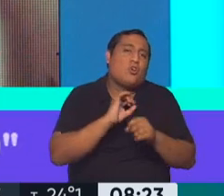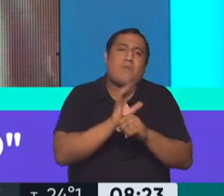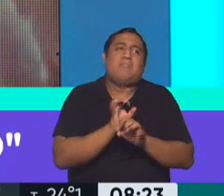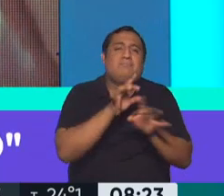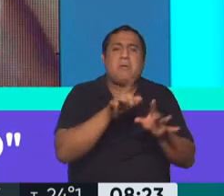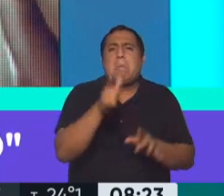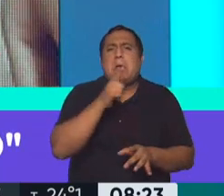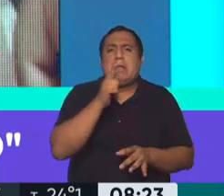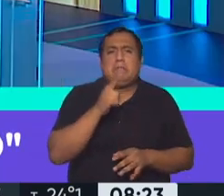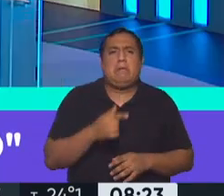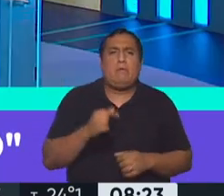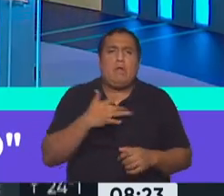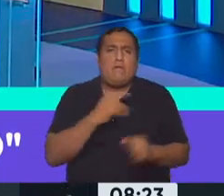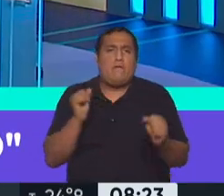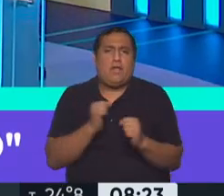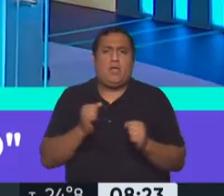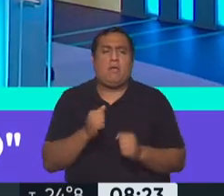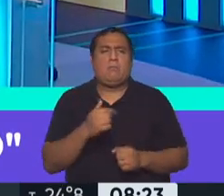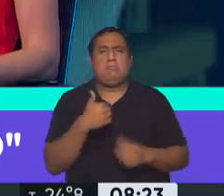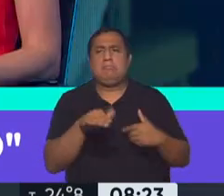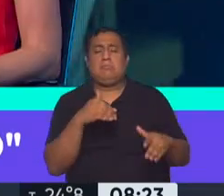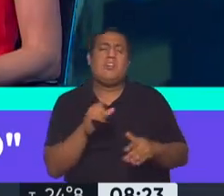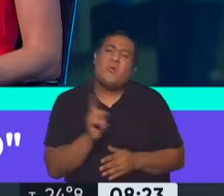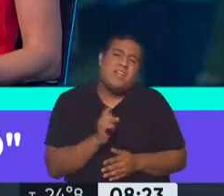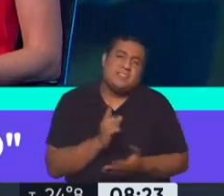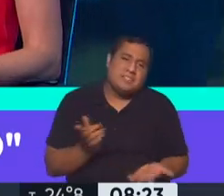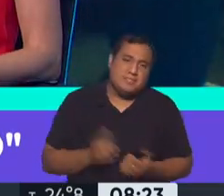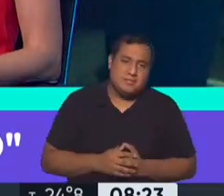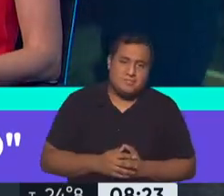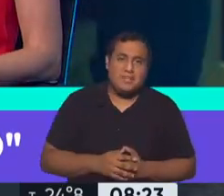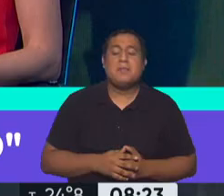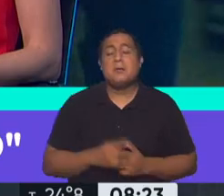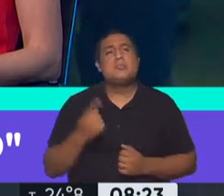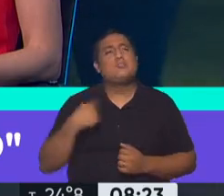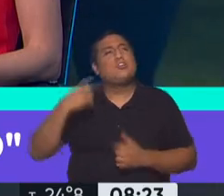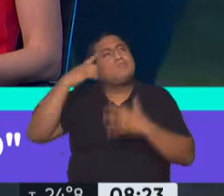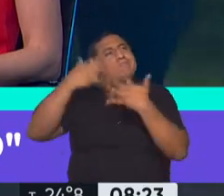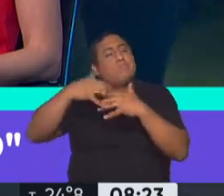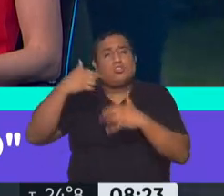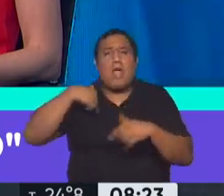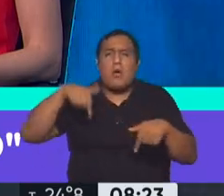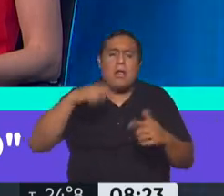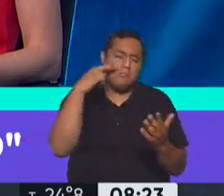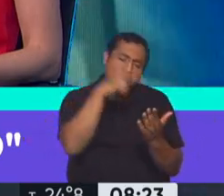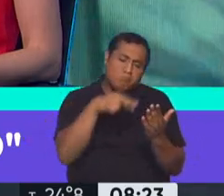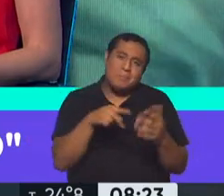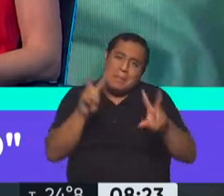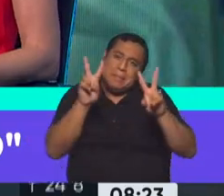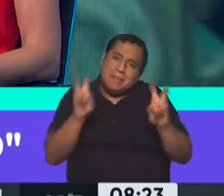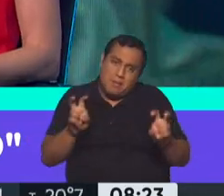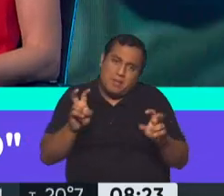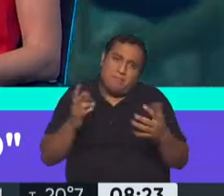antipático tenemos que hacer los Serrano deseo una discusión académica y leído y estoy diciendo mucho acerca de esto pues encima